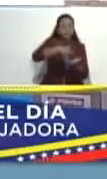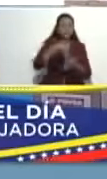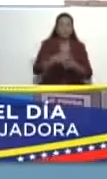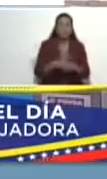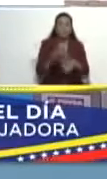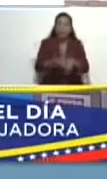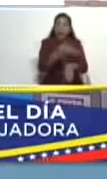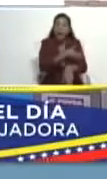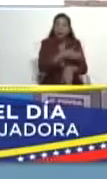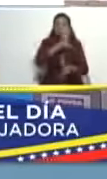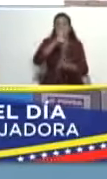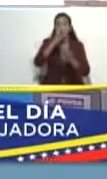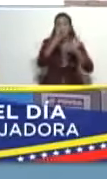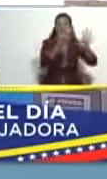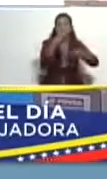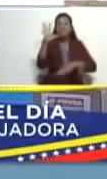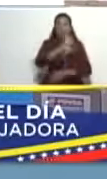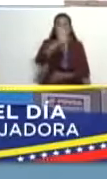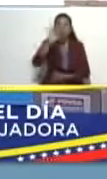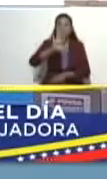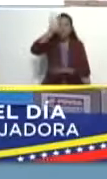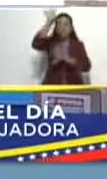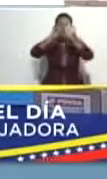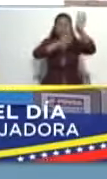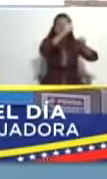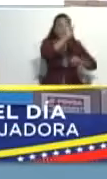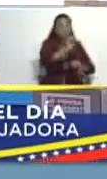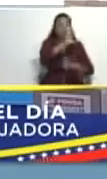Antes importábamos el 85%.